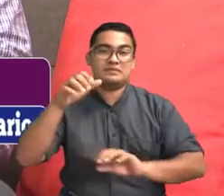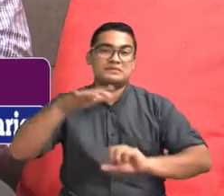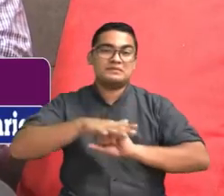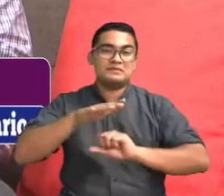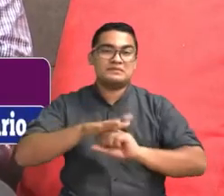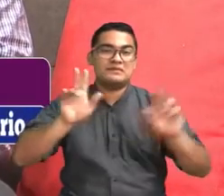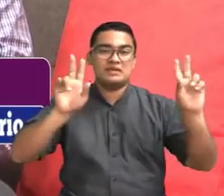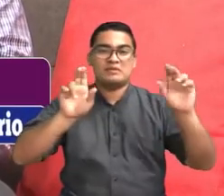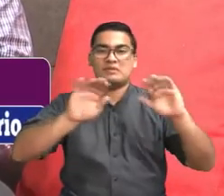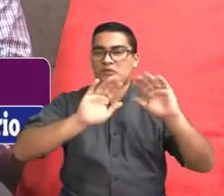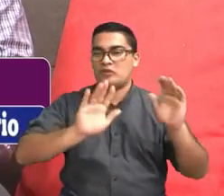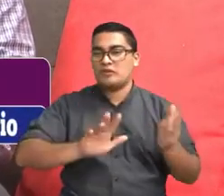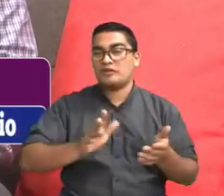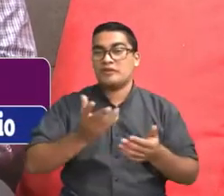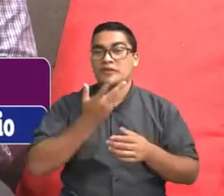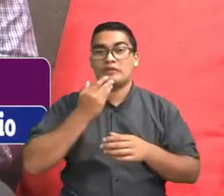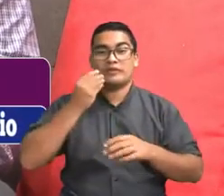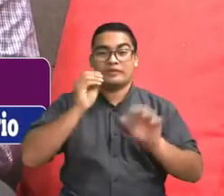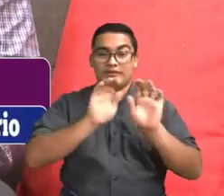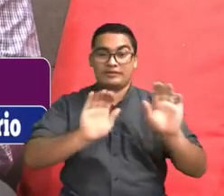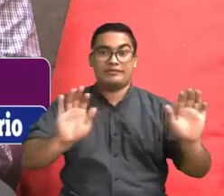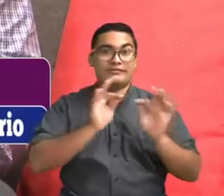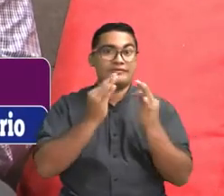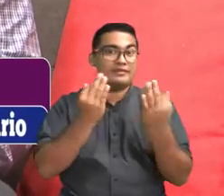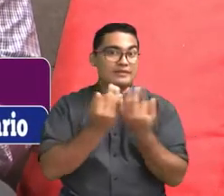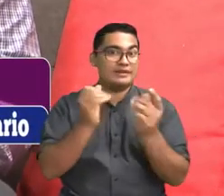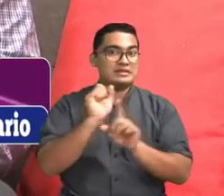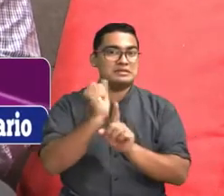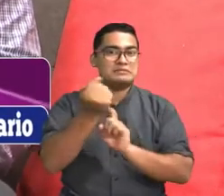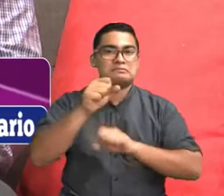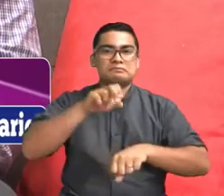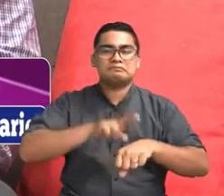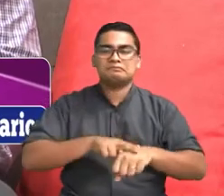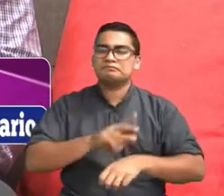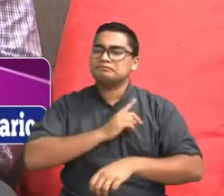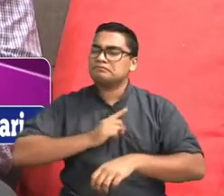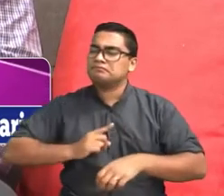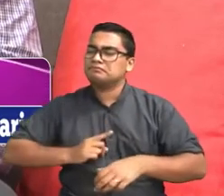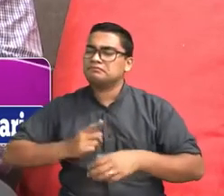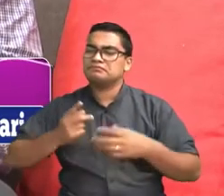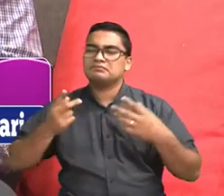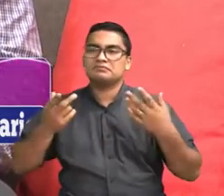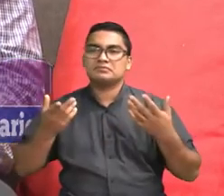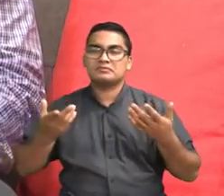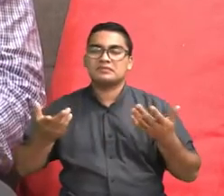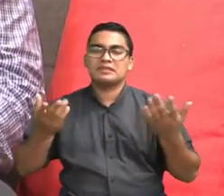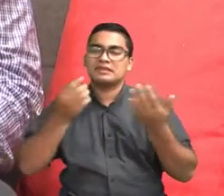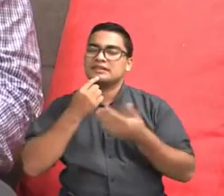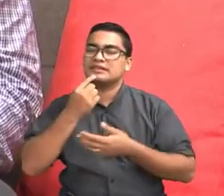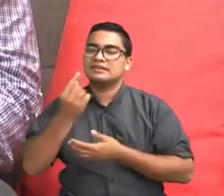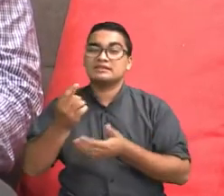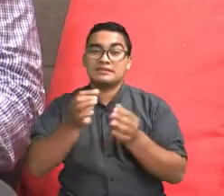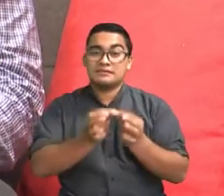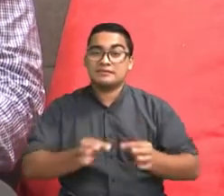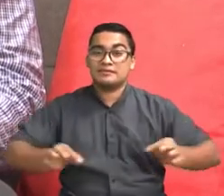Mujer, Juventud, Niñez y Familia de la Asamblea Nacional. Diputada, pues antes de irnos a la pausa, conocer un poquito este aspecto